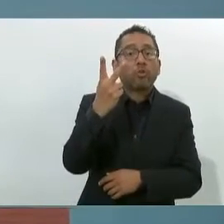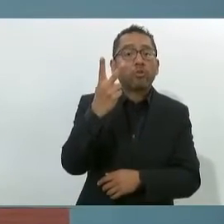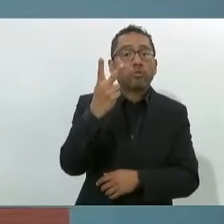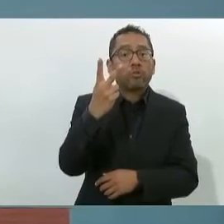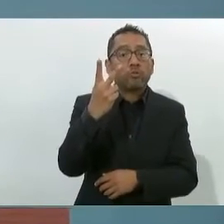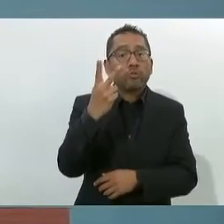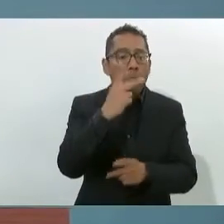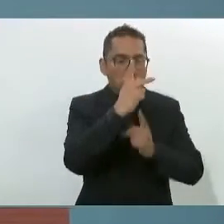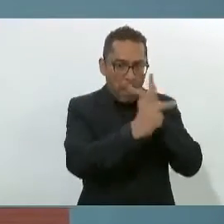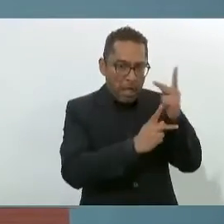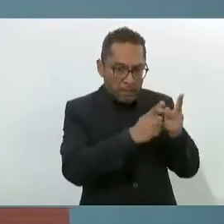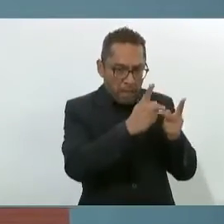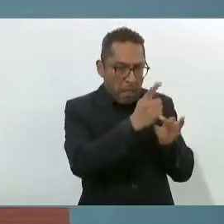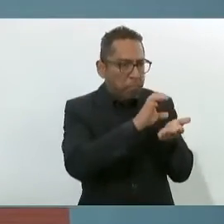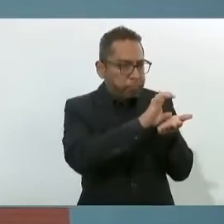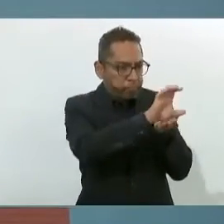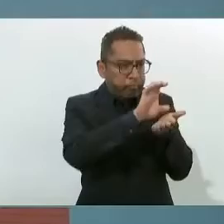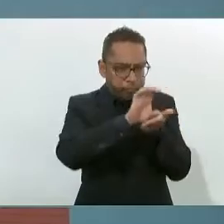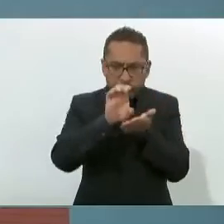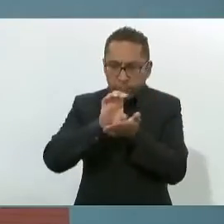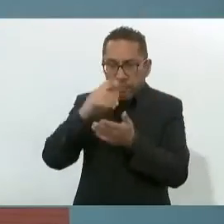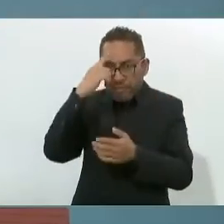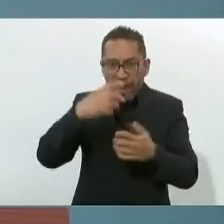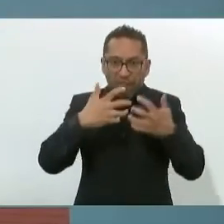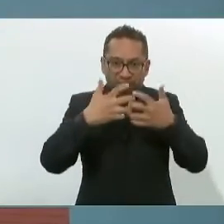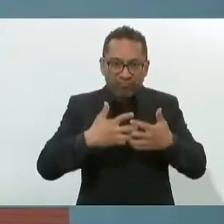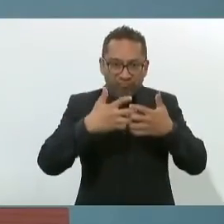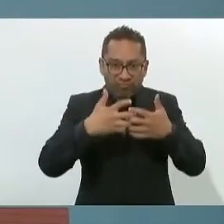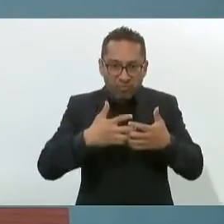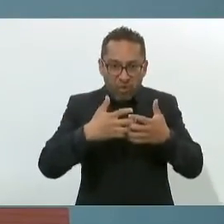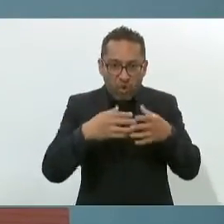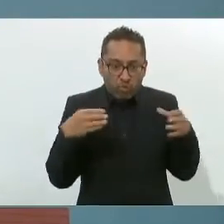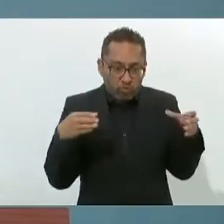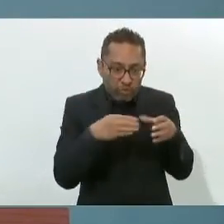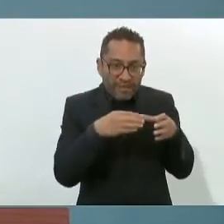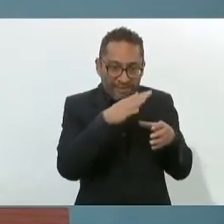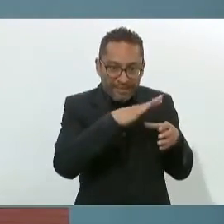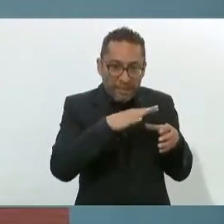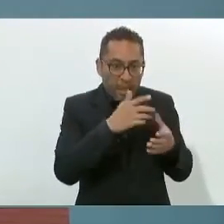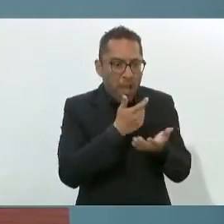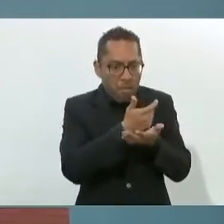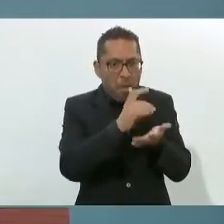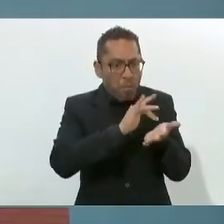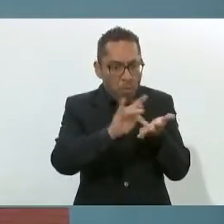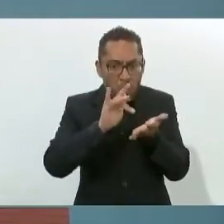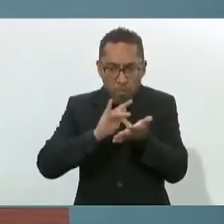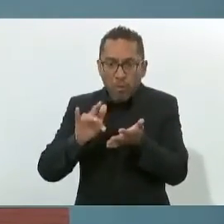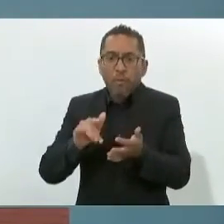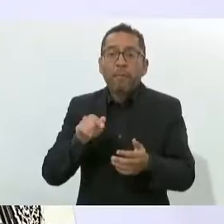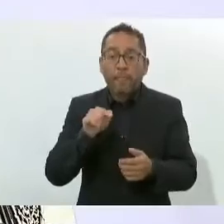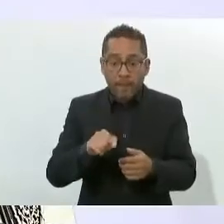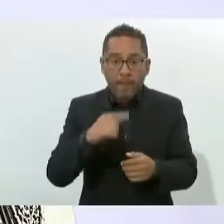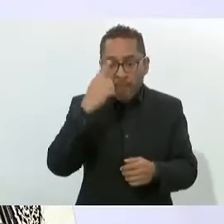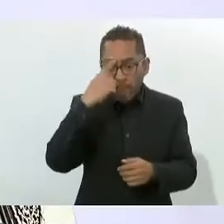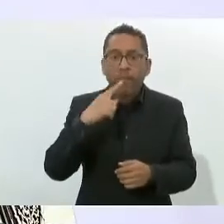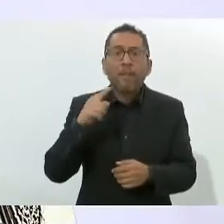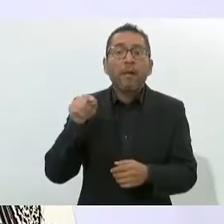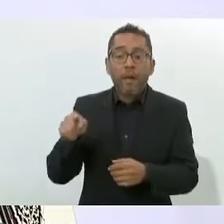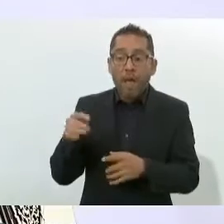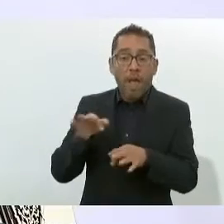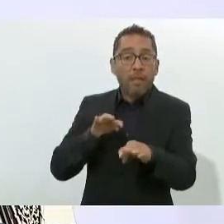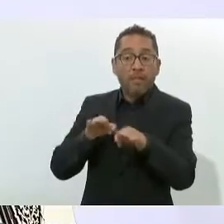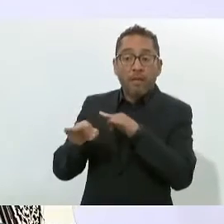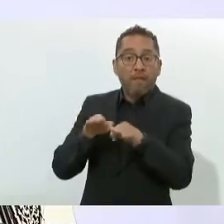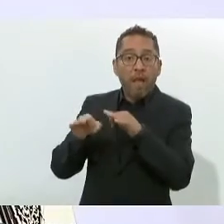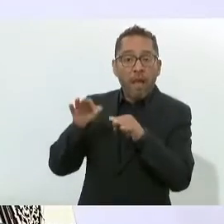572 créditos a pequeñas empresas que mantienen a sus